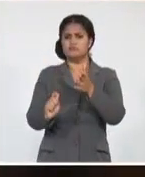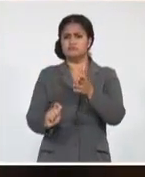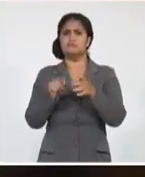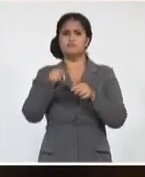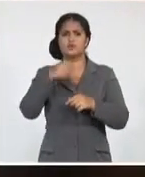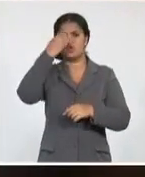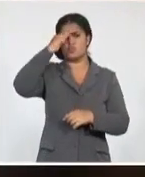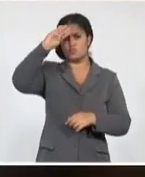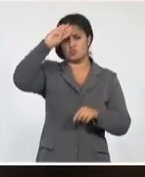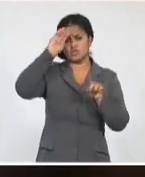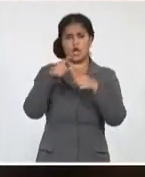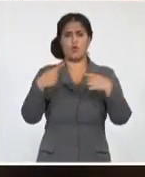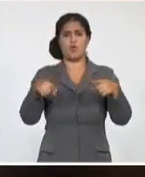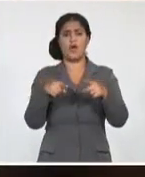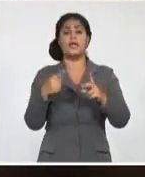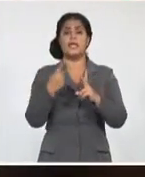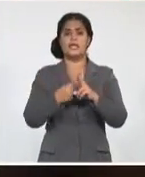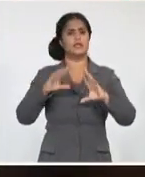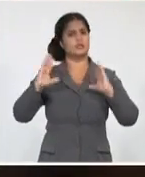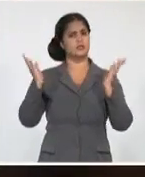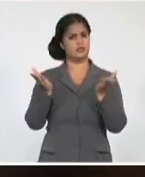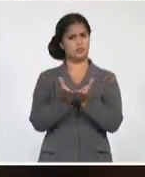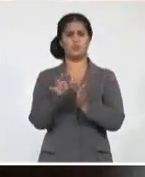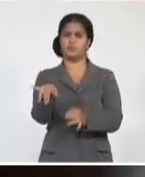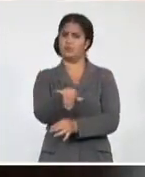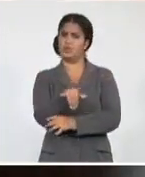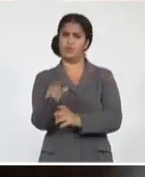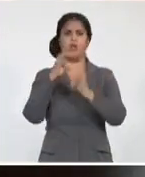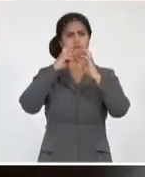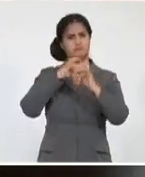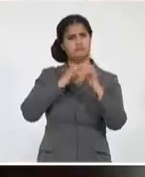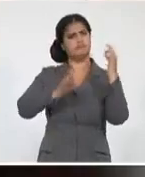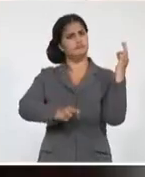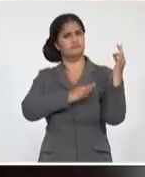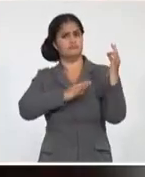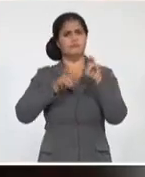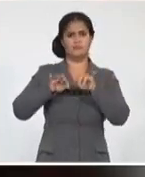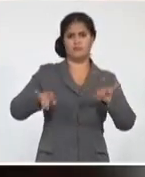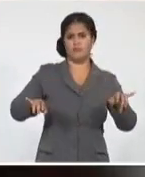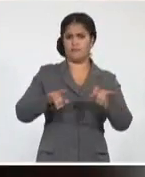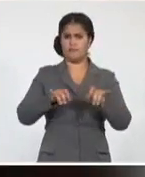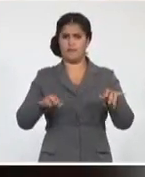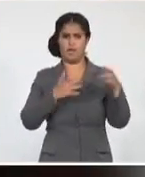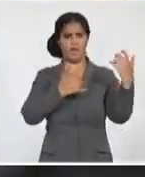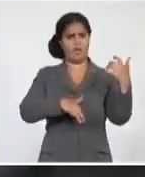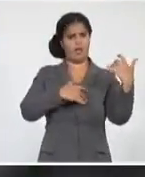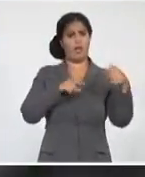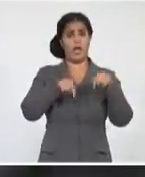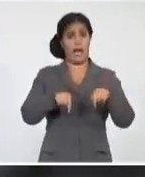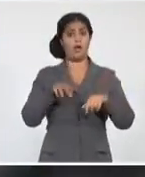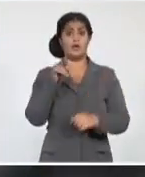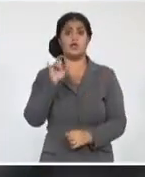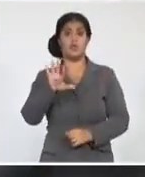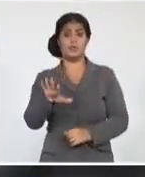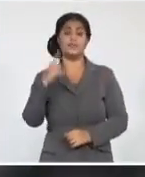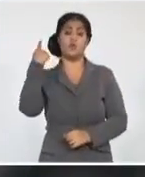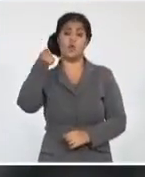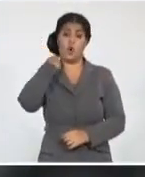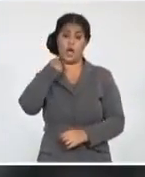la pandemia no permite que la orquesta sinfònica villa clara celebre su aniversario 95 de forma presencial